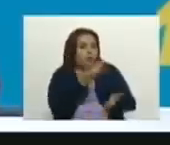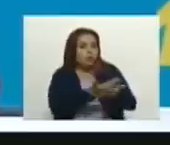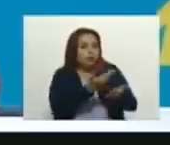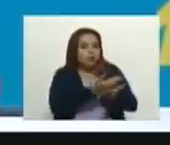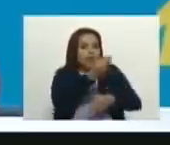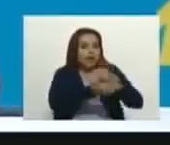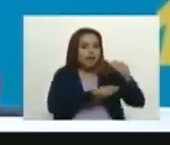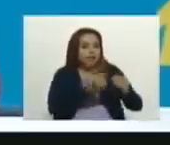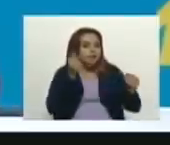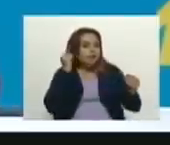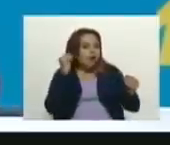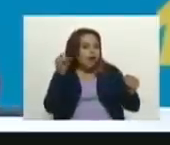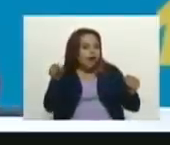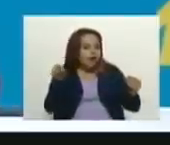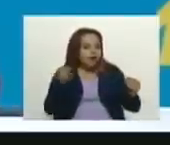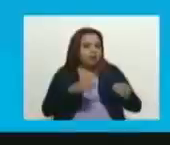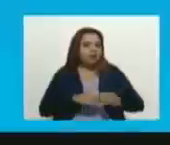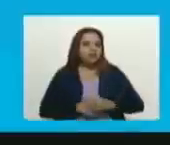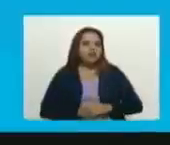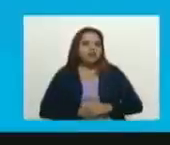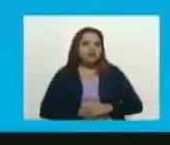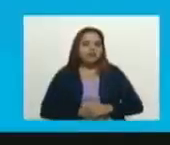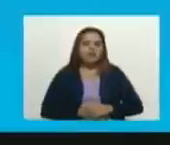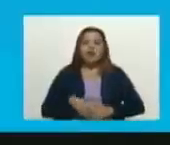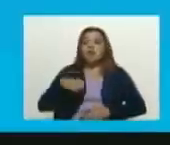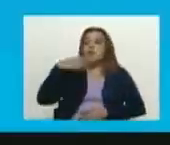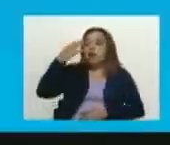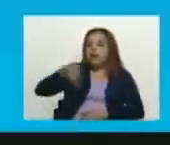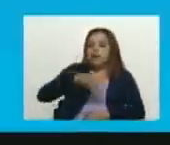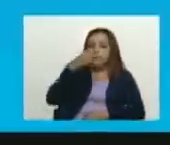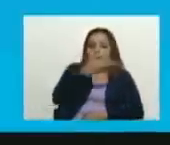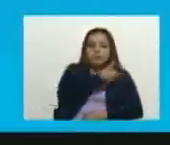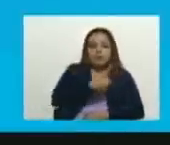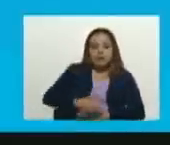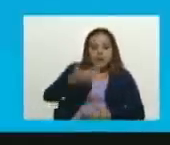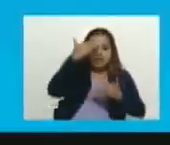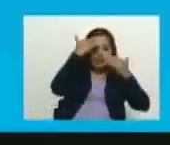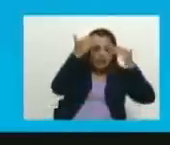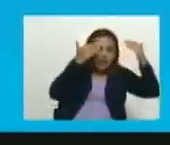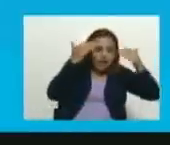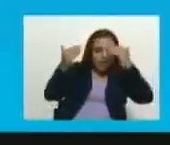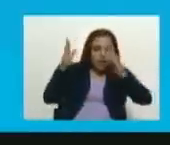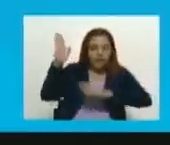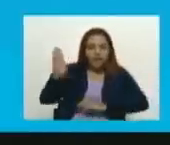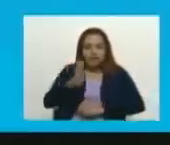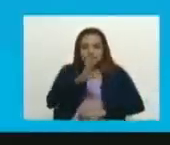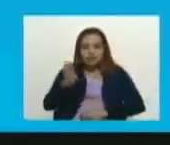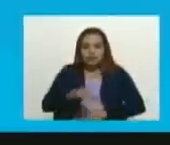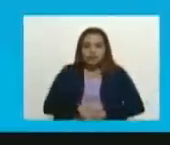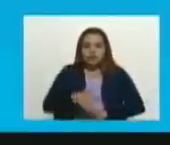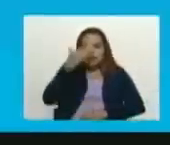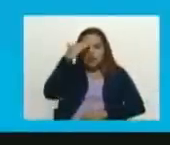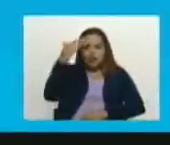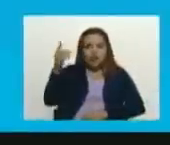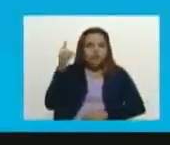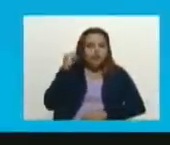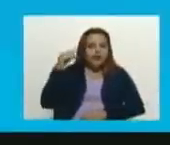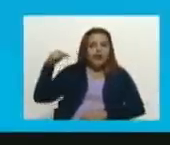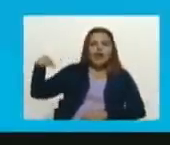que ha traído Natalia? Buenas tardes, mi comandante en jefe. Mi saludo, respeto, bendiciones. Saludo a la señora